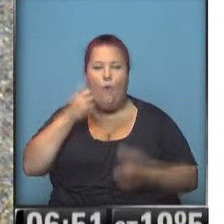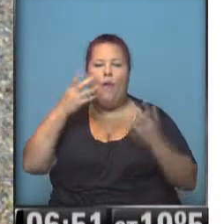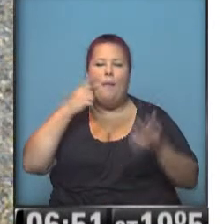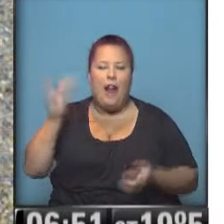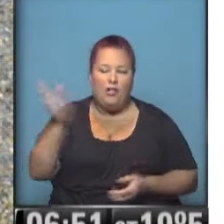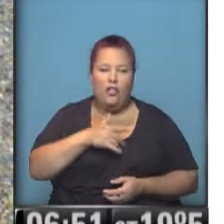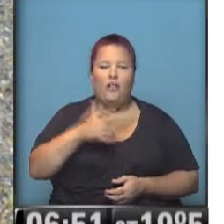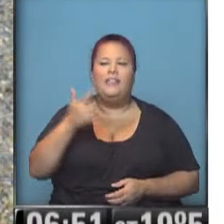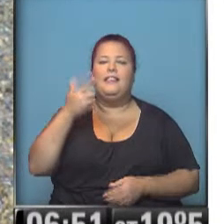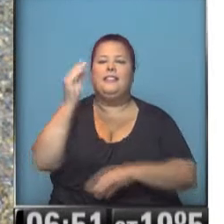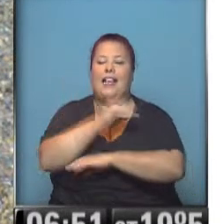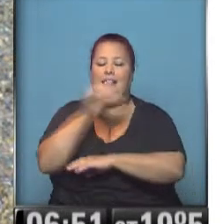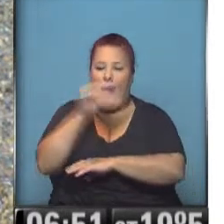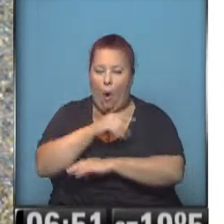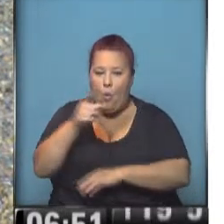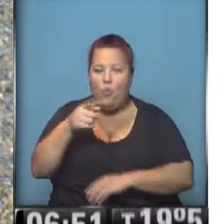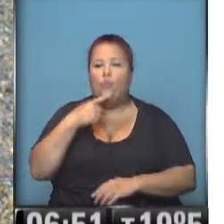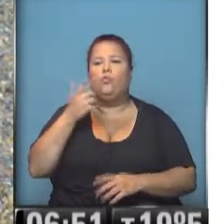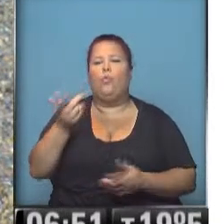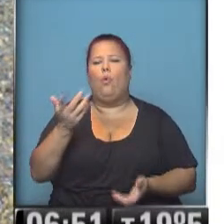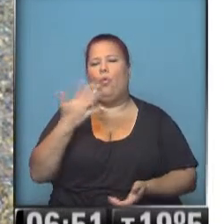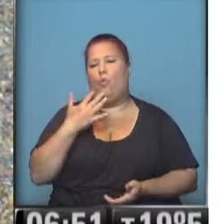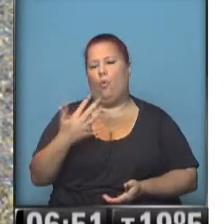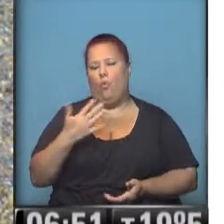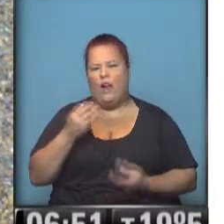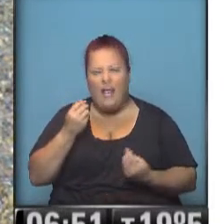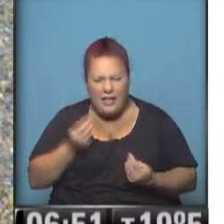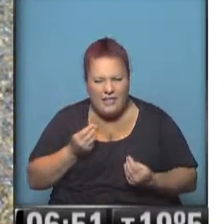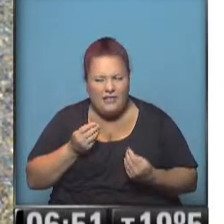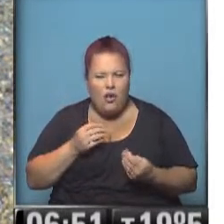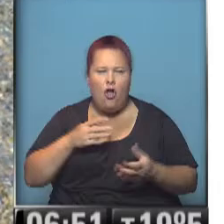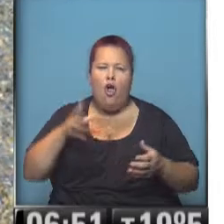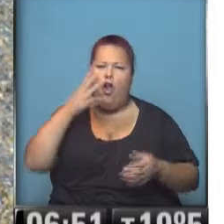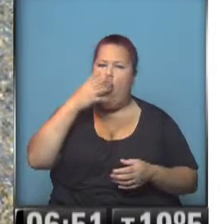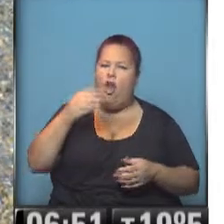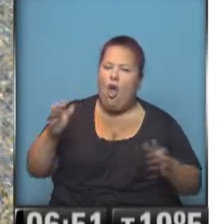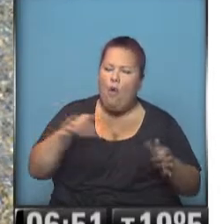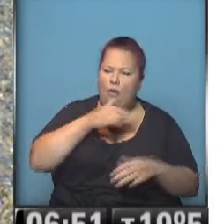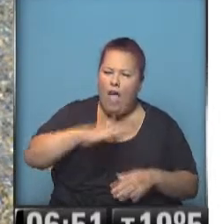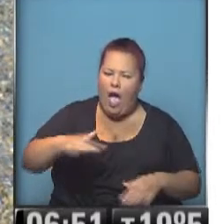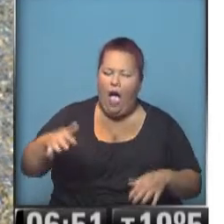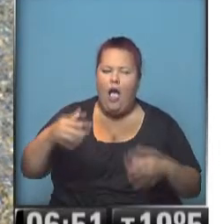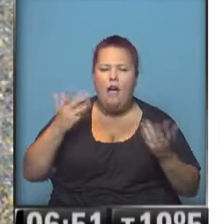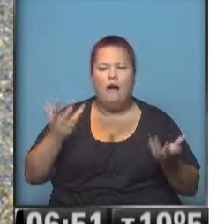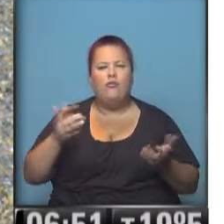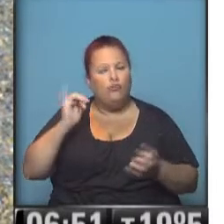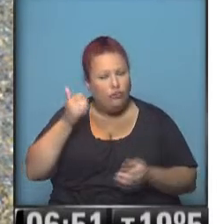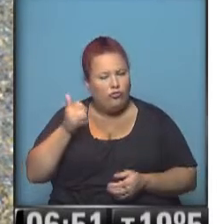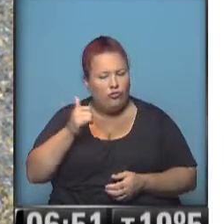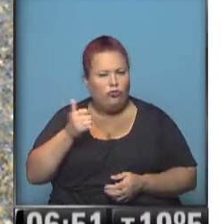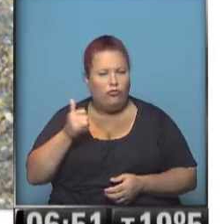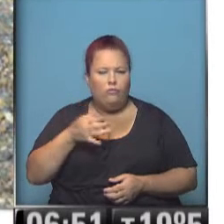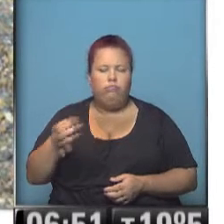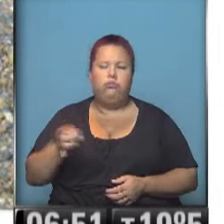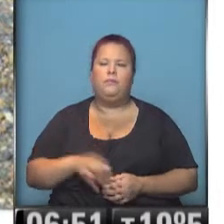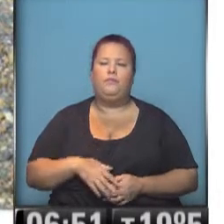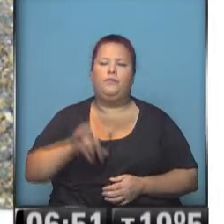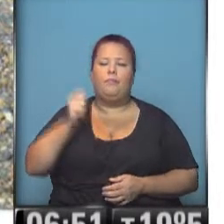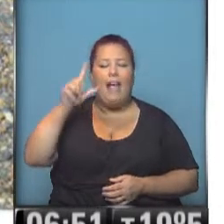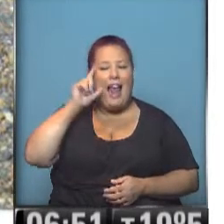Nadia de Santa Cruz, Cloto Olivia, saludos para... Mirá qué lindo, ¿qué son? ¿Los hermoso, marinos? Hermoso. Sí, lobos, ¿no? Sí, Ale, sí.